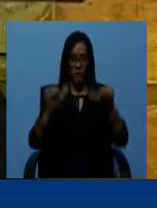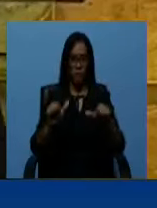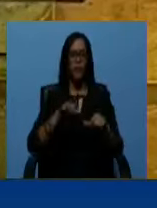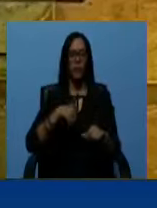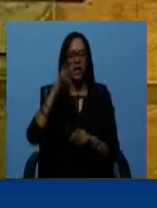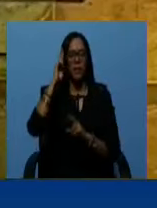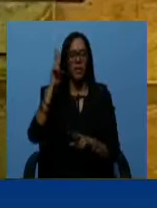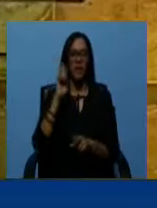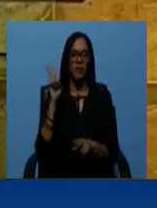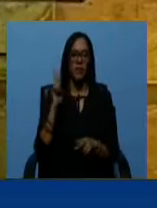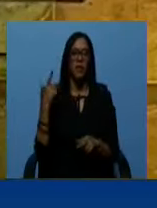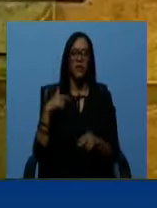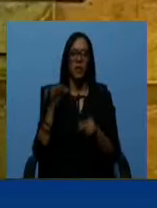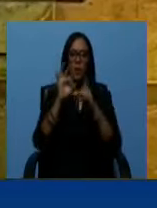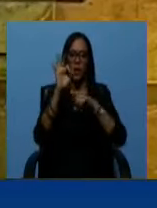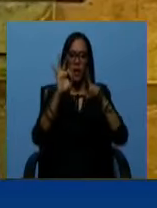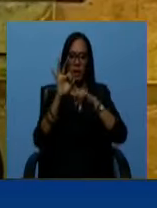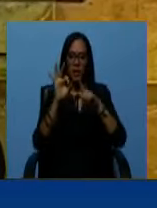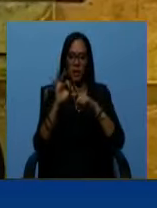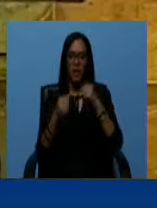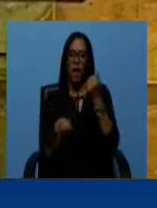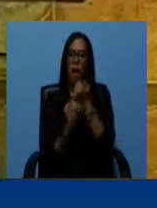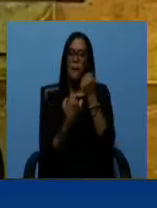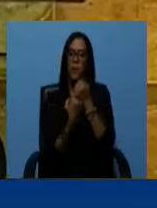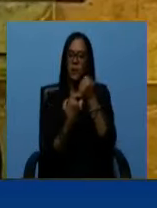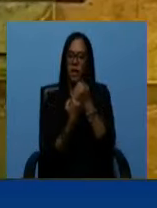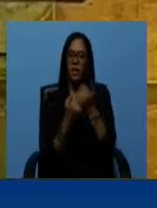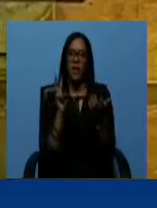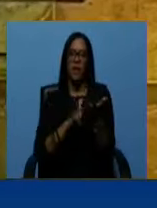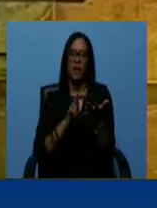respetar a Venezuela si tenemos una moneda sustentada en la verdad productiva del país.